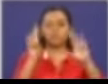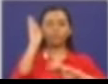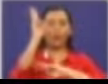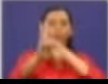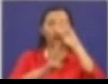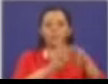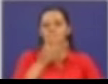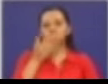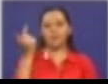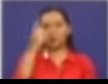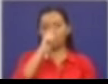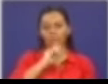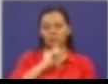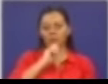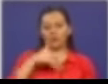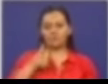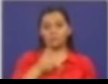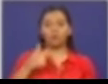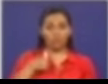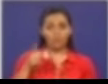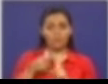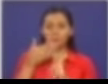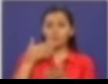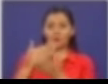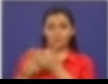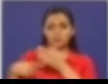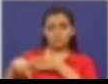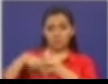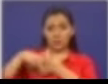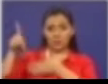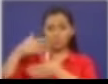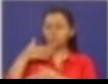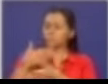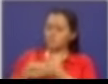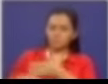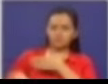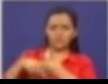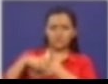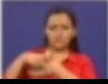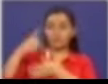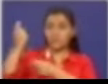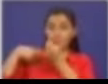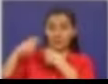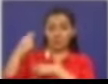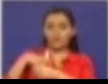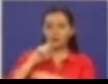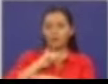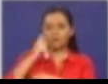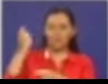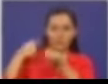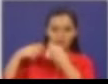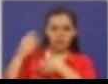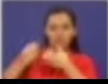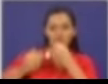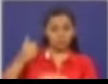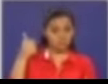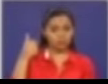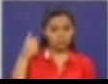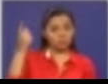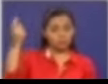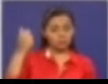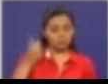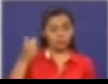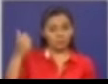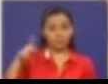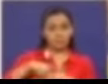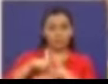yo quisiera agradecerle a Paraguay. Paraguay, pues, un gran exportador de carne, gran productor de leche, gran productor ganadero en general.